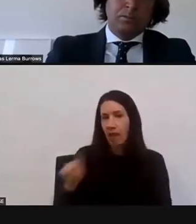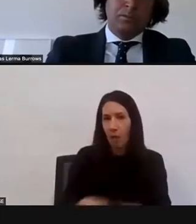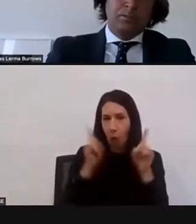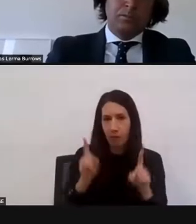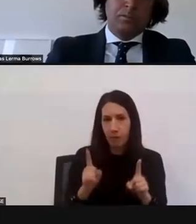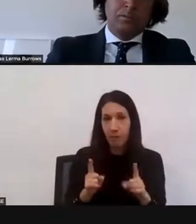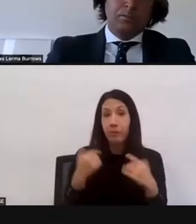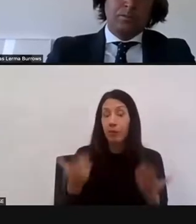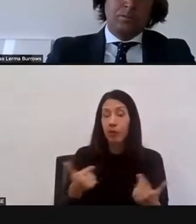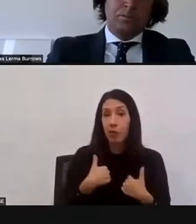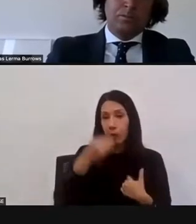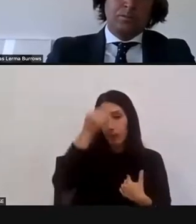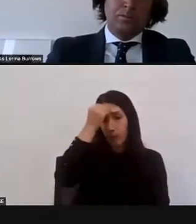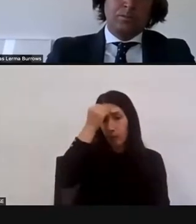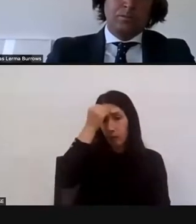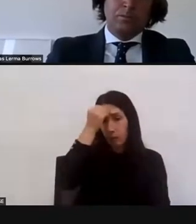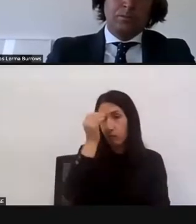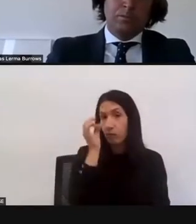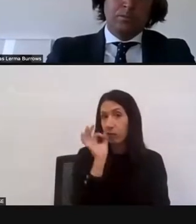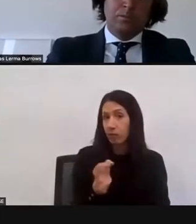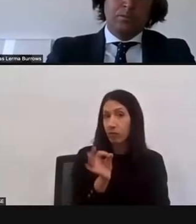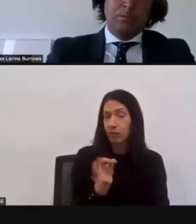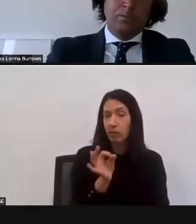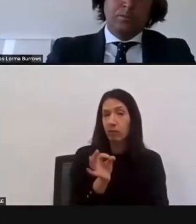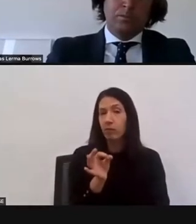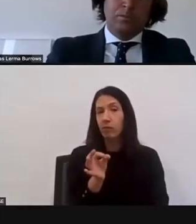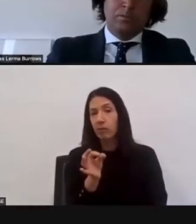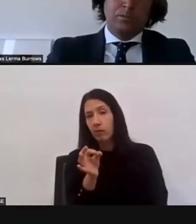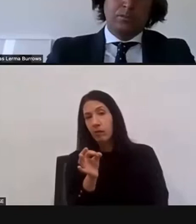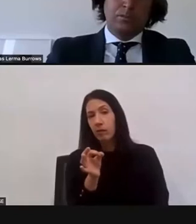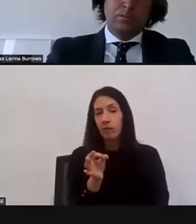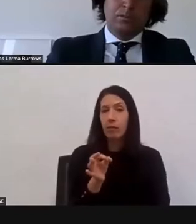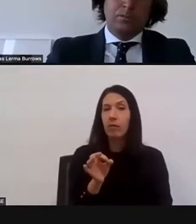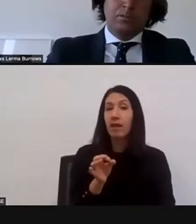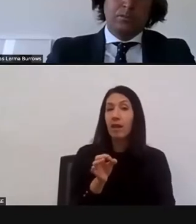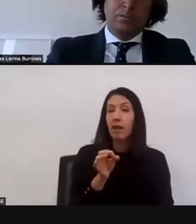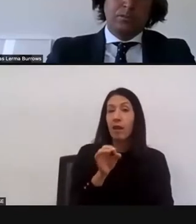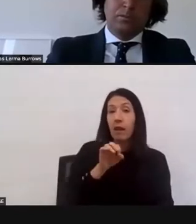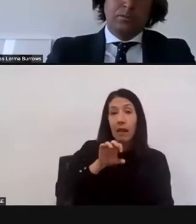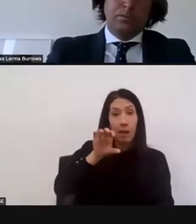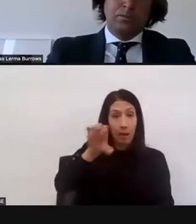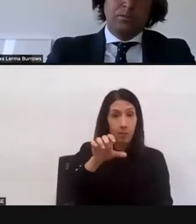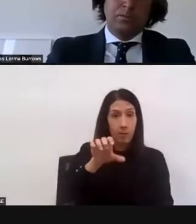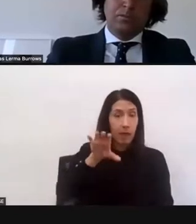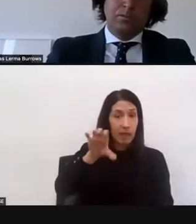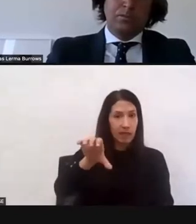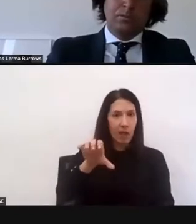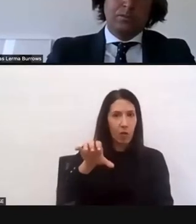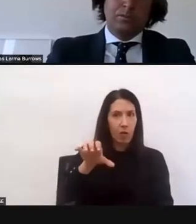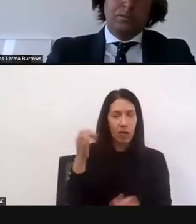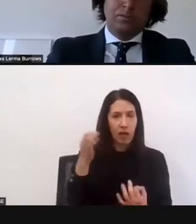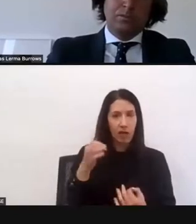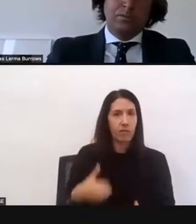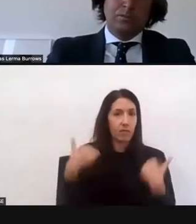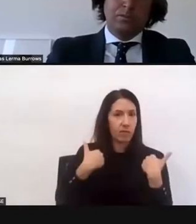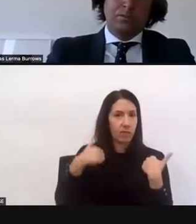tanto, yo creo que es cierto que del Estado debemos de esperar lo que debemos de esperar en función, que para eso está el